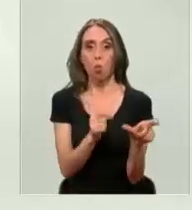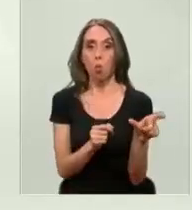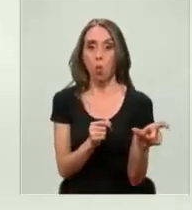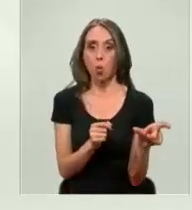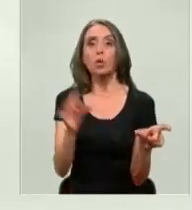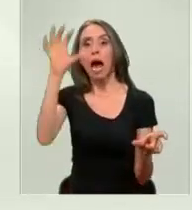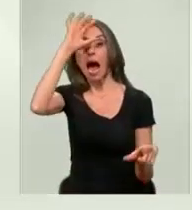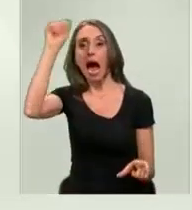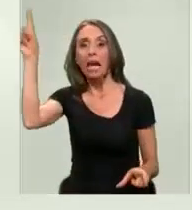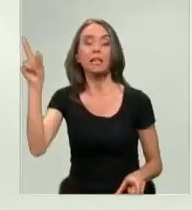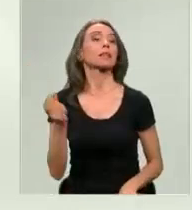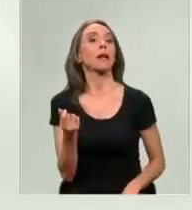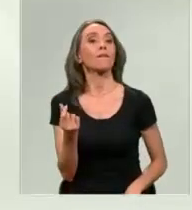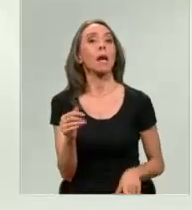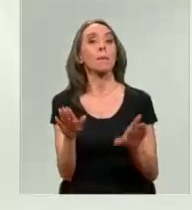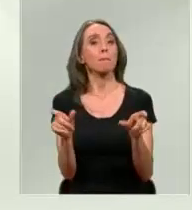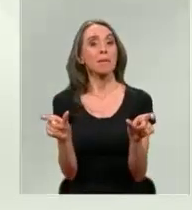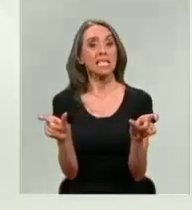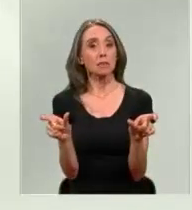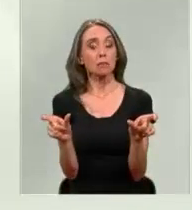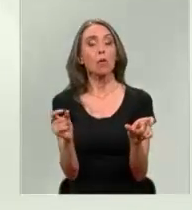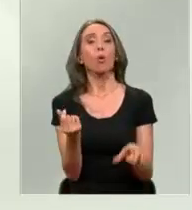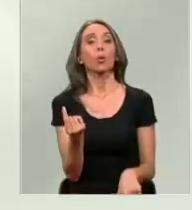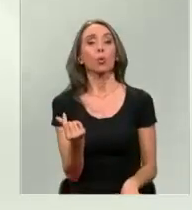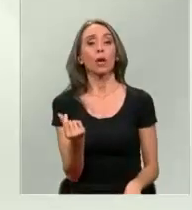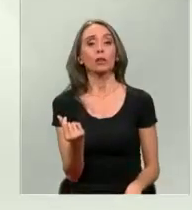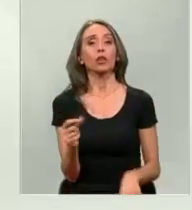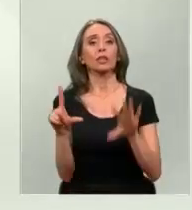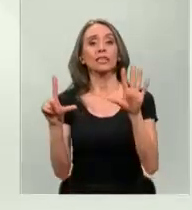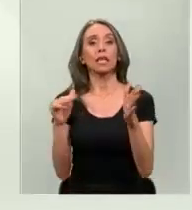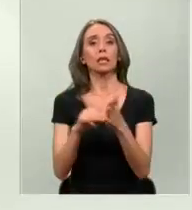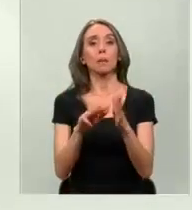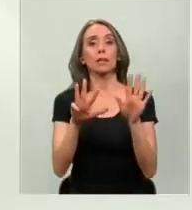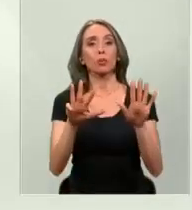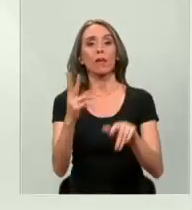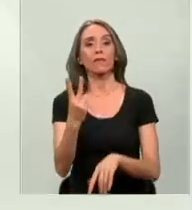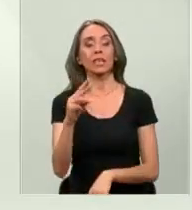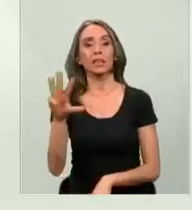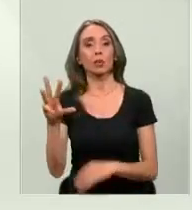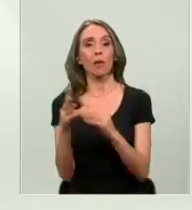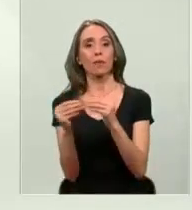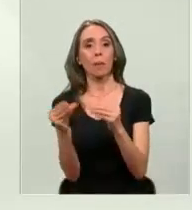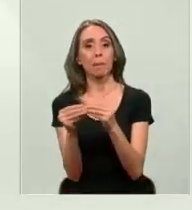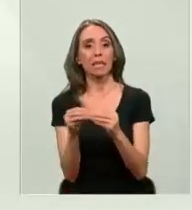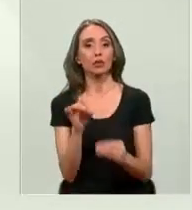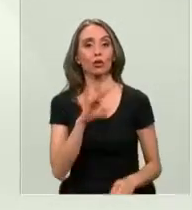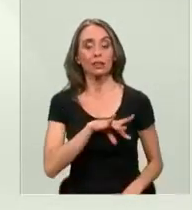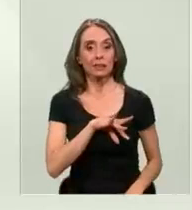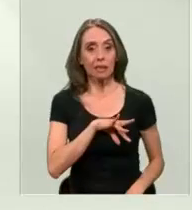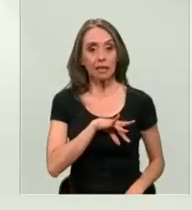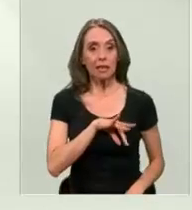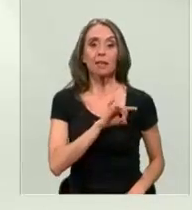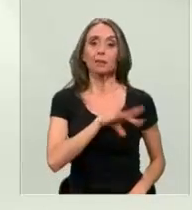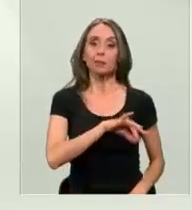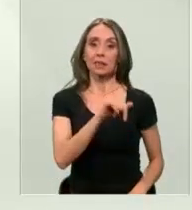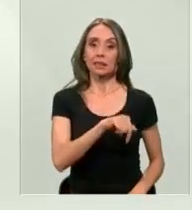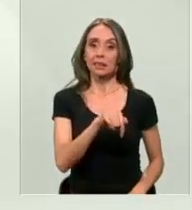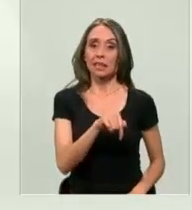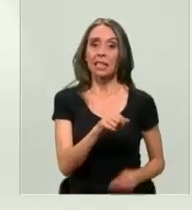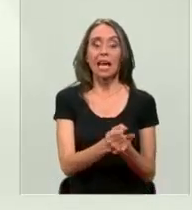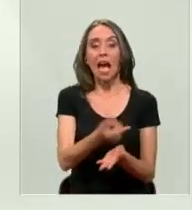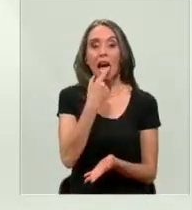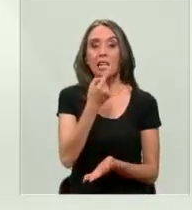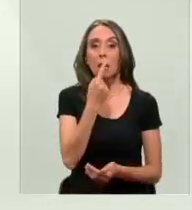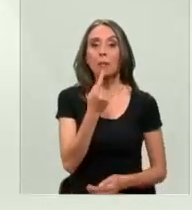en argentina en cambios la misma dosis tiene un valor de 7 mil 929 pesos chilenos en nuestro país el